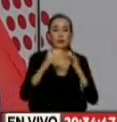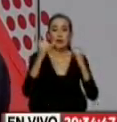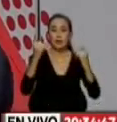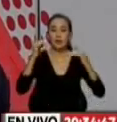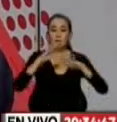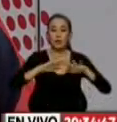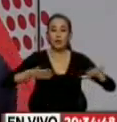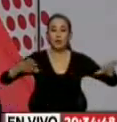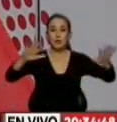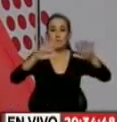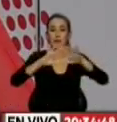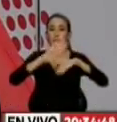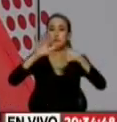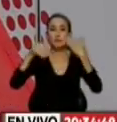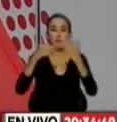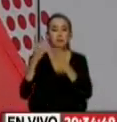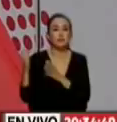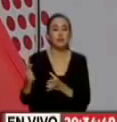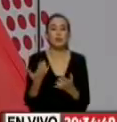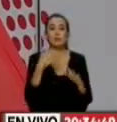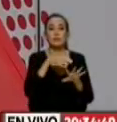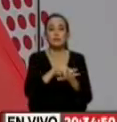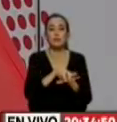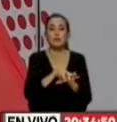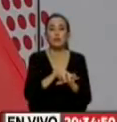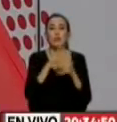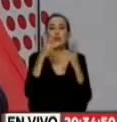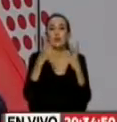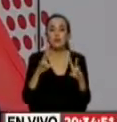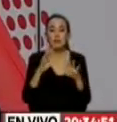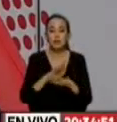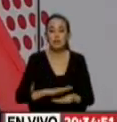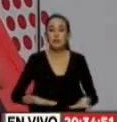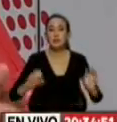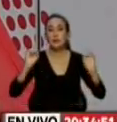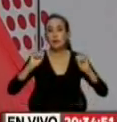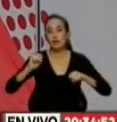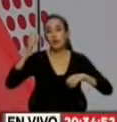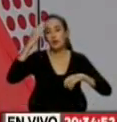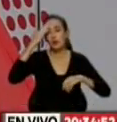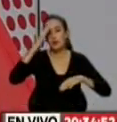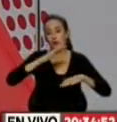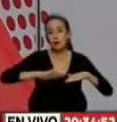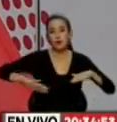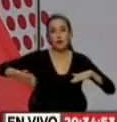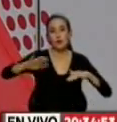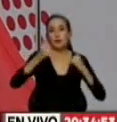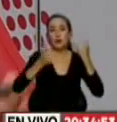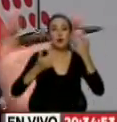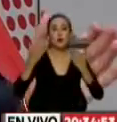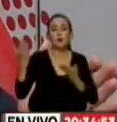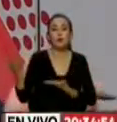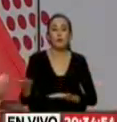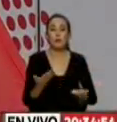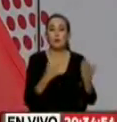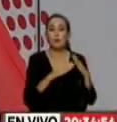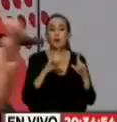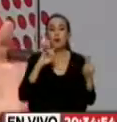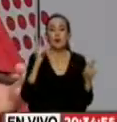de forma de toda la integración regional, y por supuesto cuando estamos hablando qué es lo que dice el gobierno venezolano, que